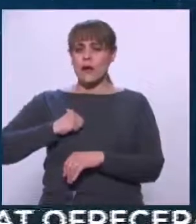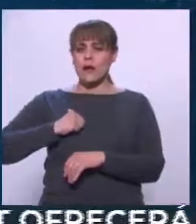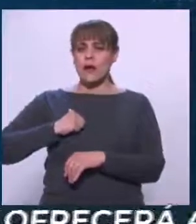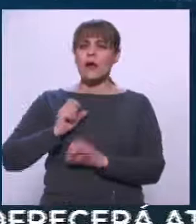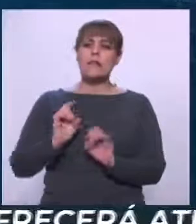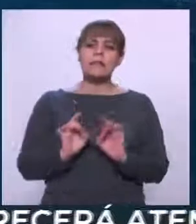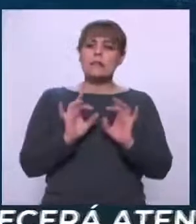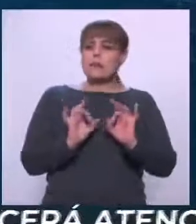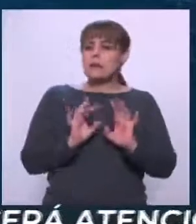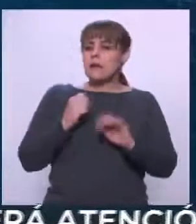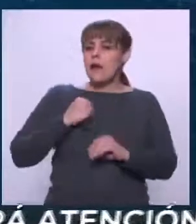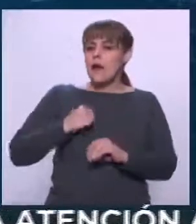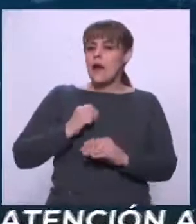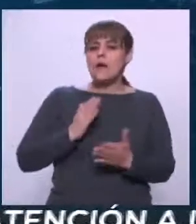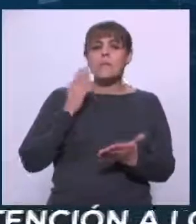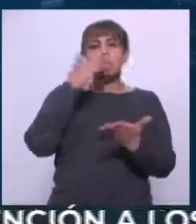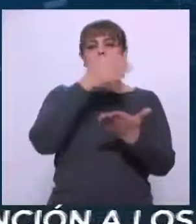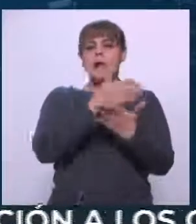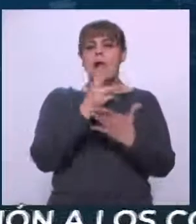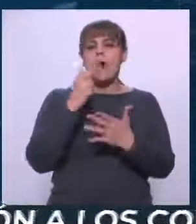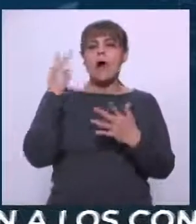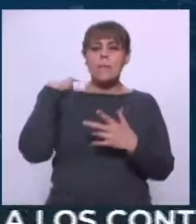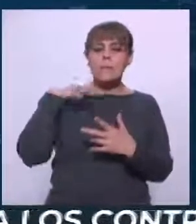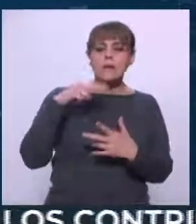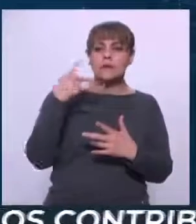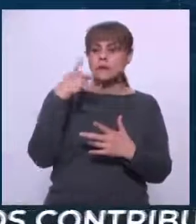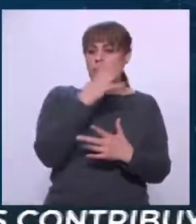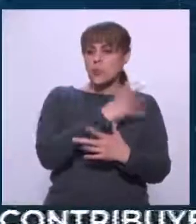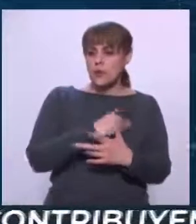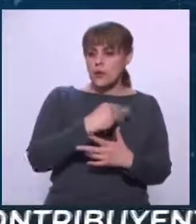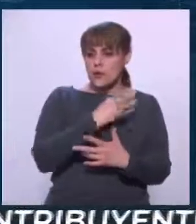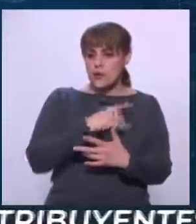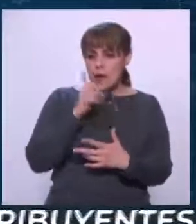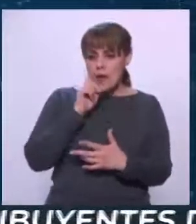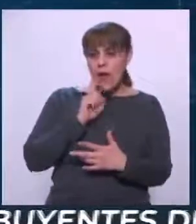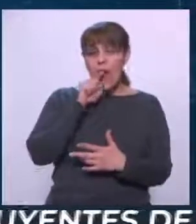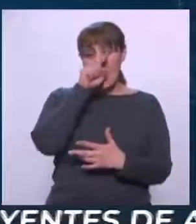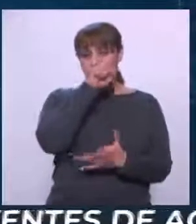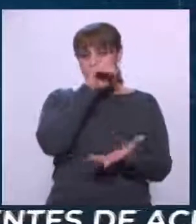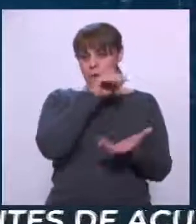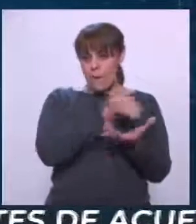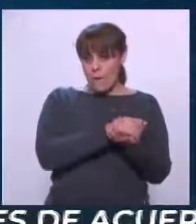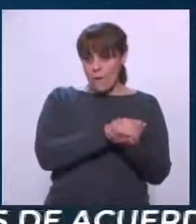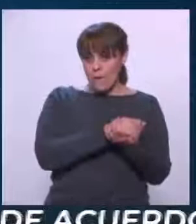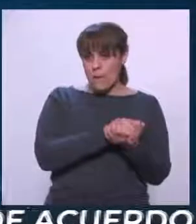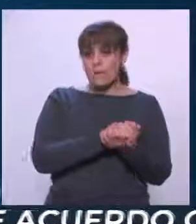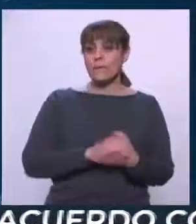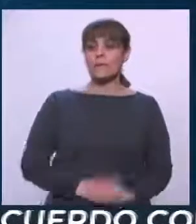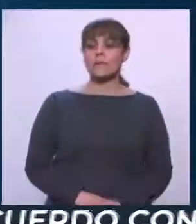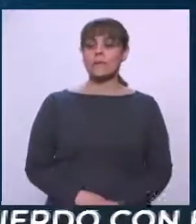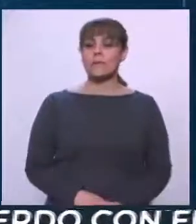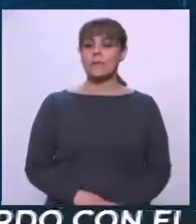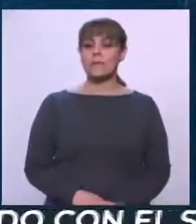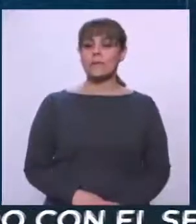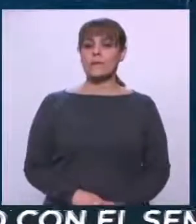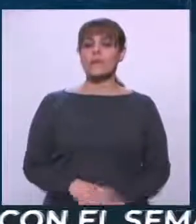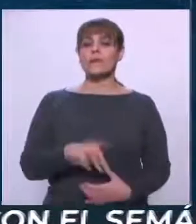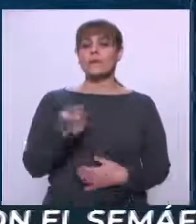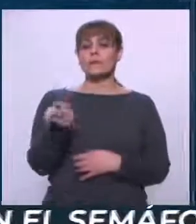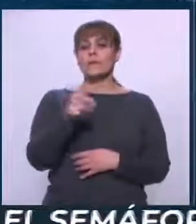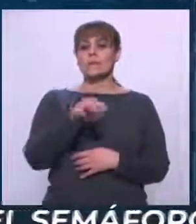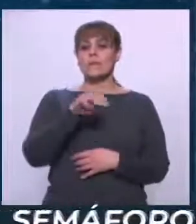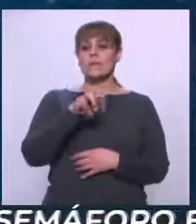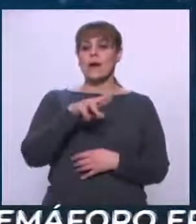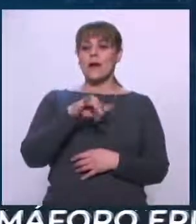en cuando iba a visitar a una hija que se casó allá. Mari